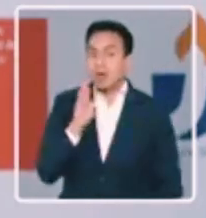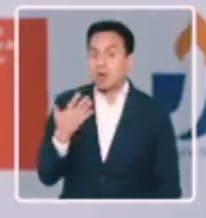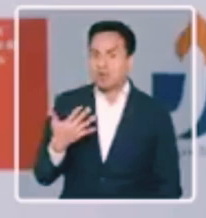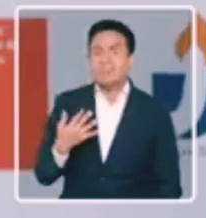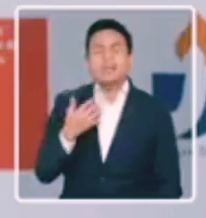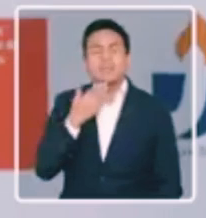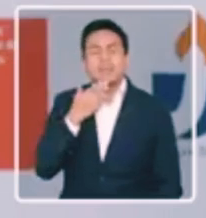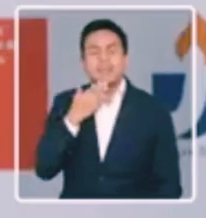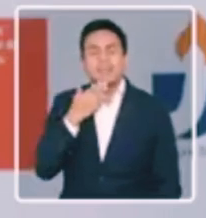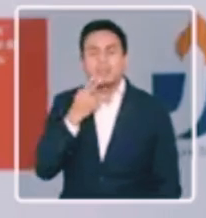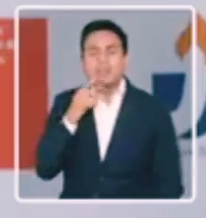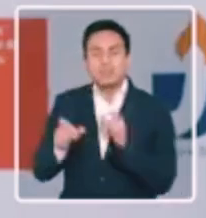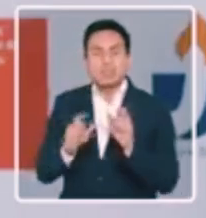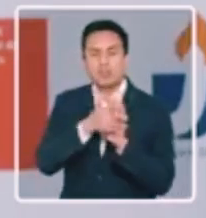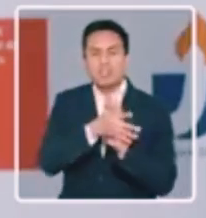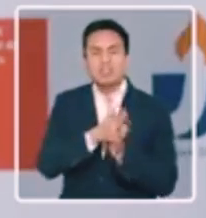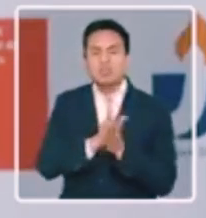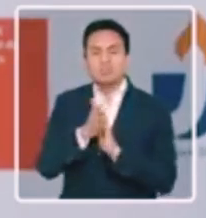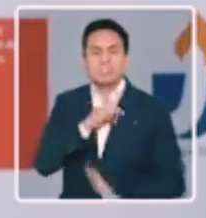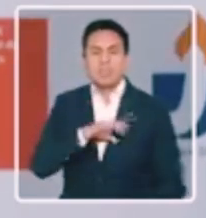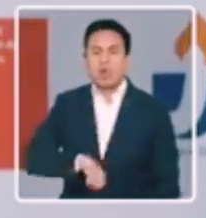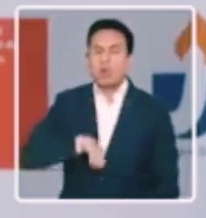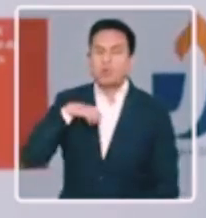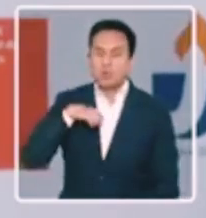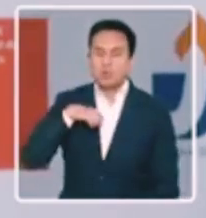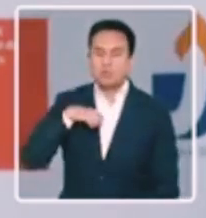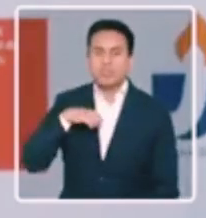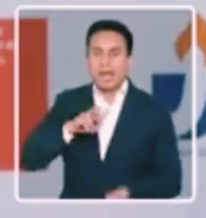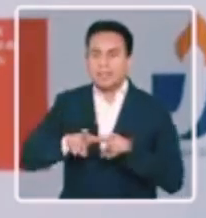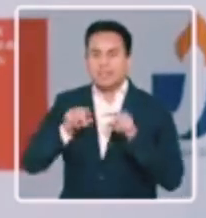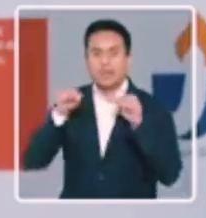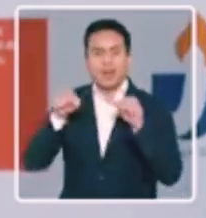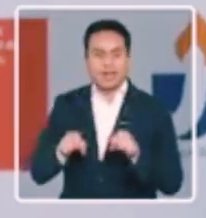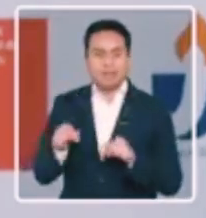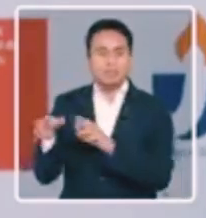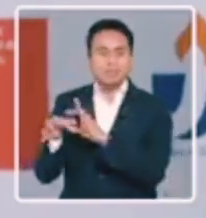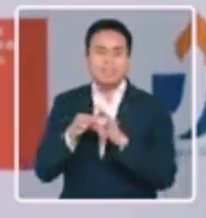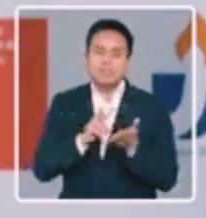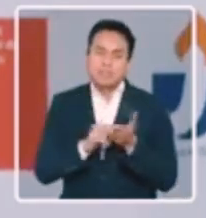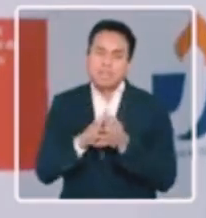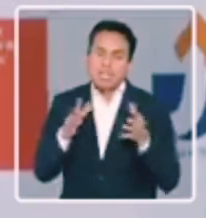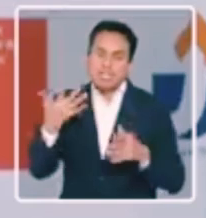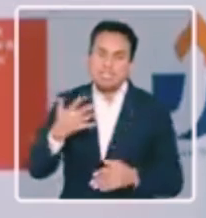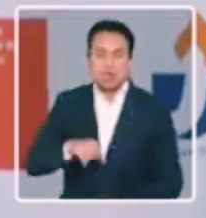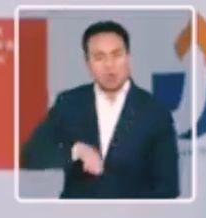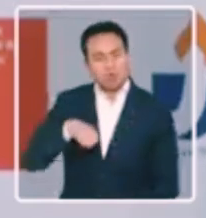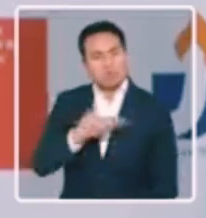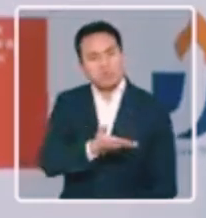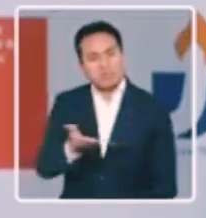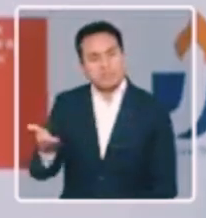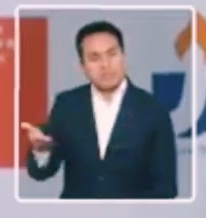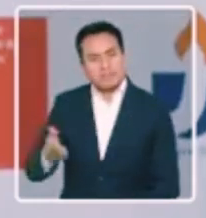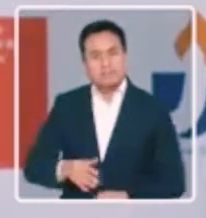araucanía puedan vivir mejor y que en Chile todos nos sintamos orgullosos de lo que están haciendo acá porque de verdad son grandes y estamos orgullosos de